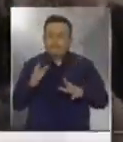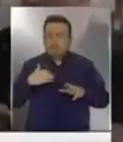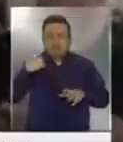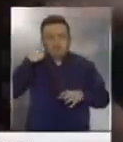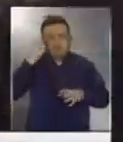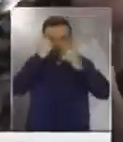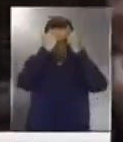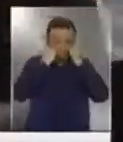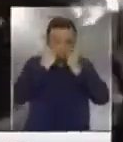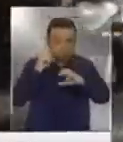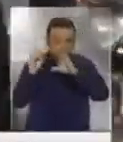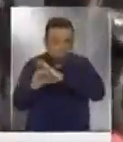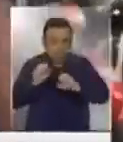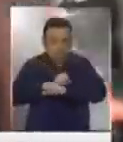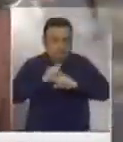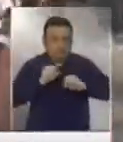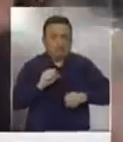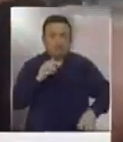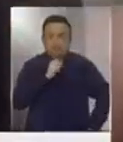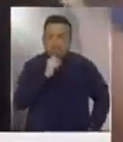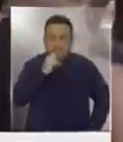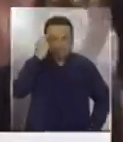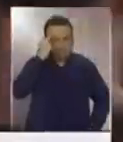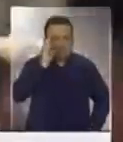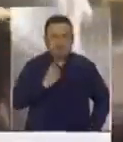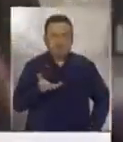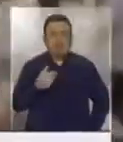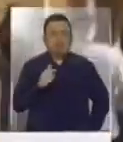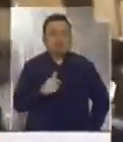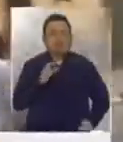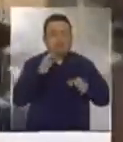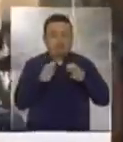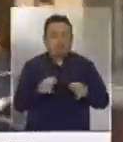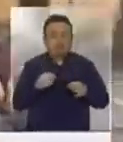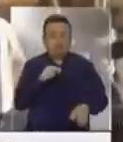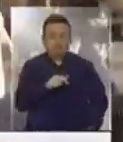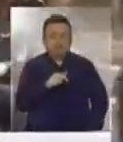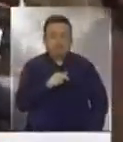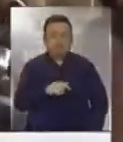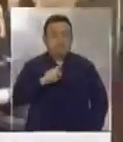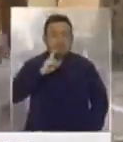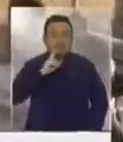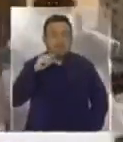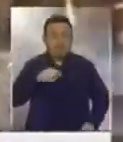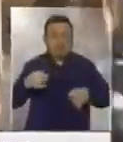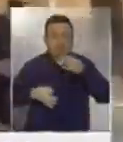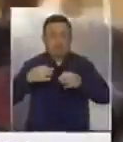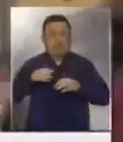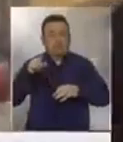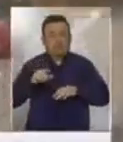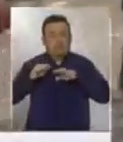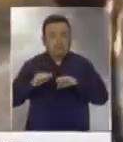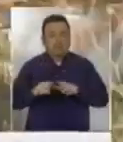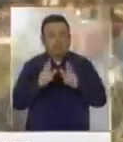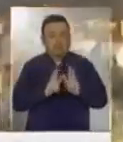terrorista, pero obviamente esa tesis ronda con mayor razón, porque justamente este viernes un tribunal apoyado por